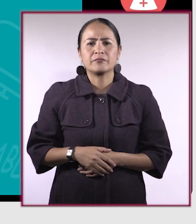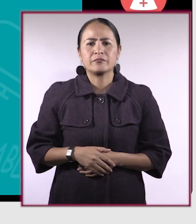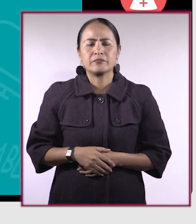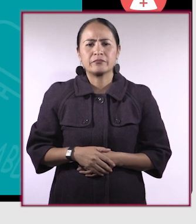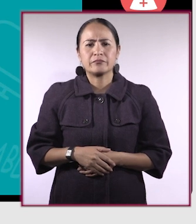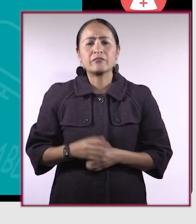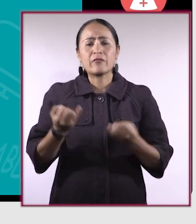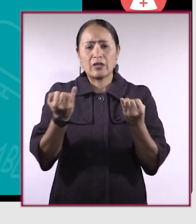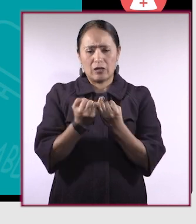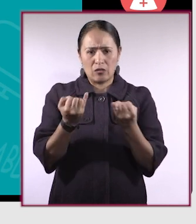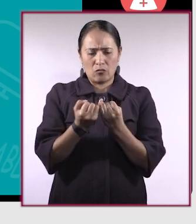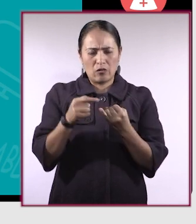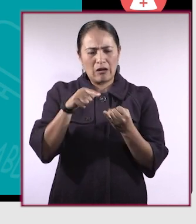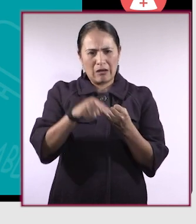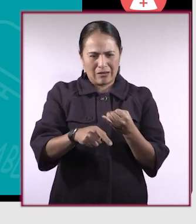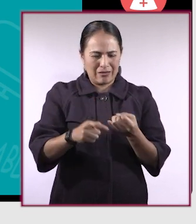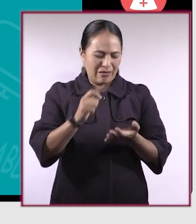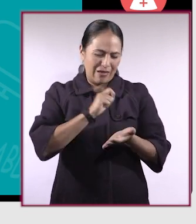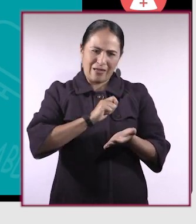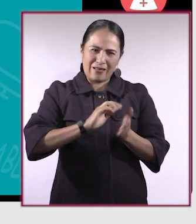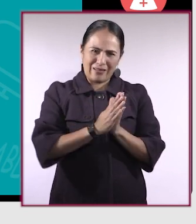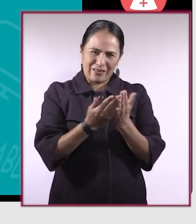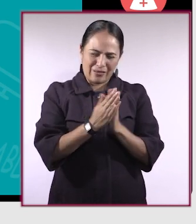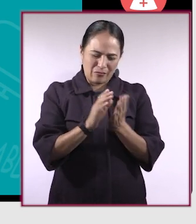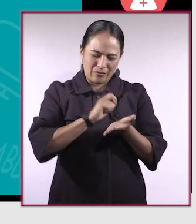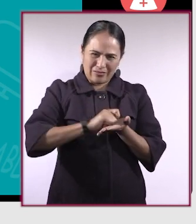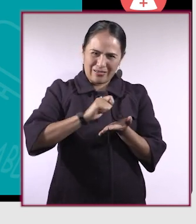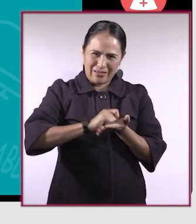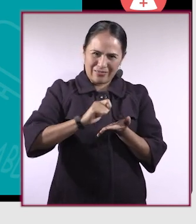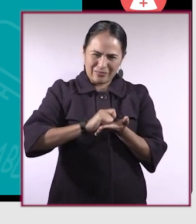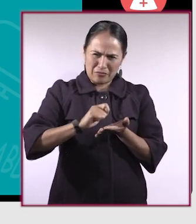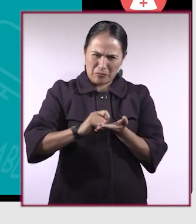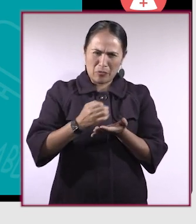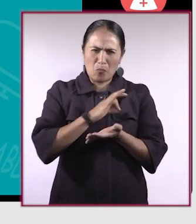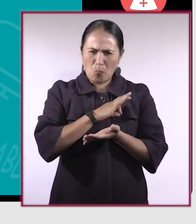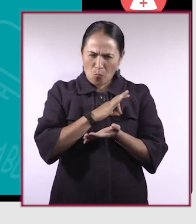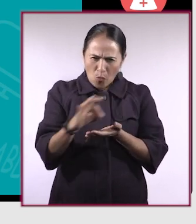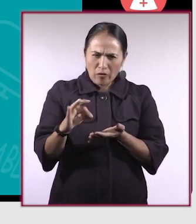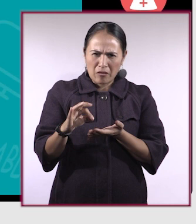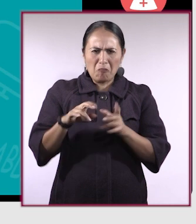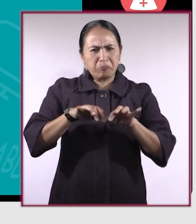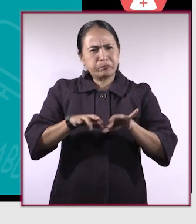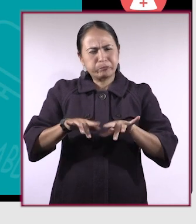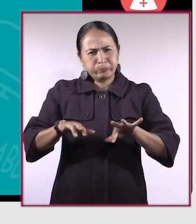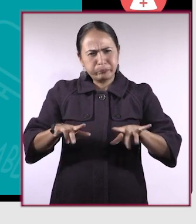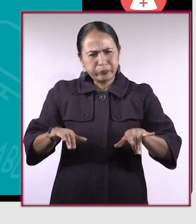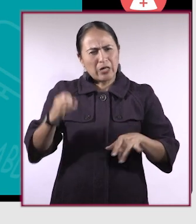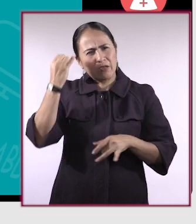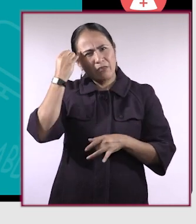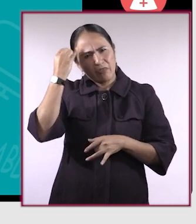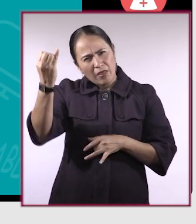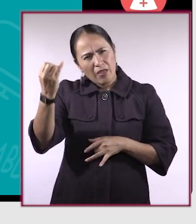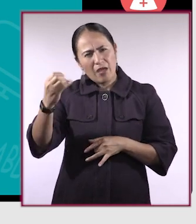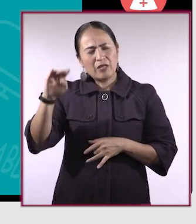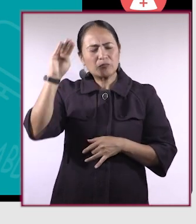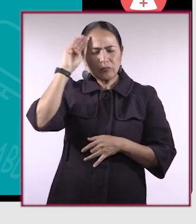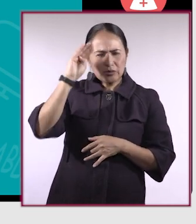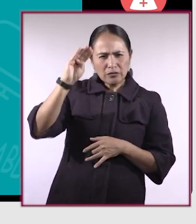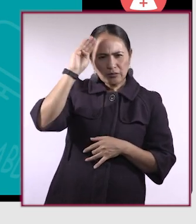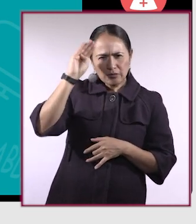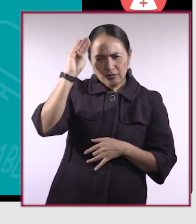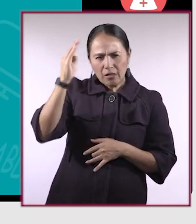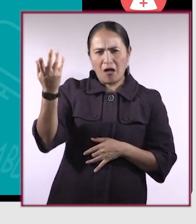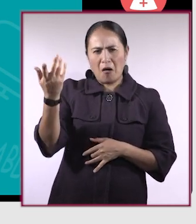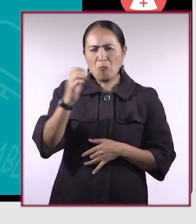en el ámbito literario, pues se pueden plasmar todas esas formas de pensamiento, de